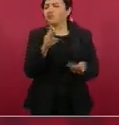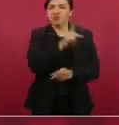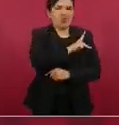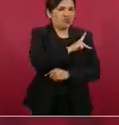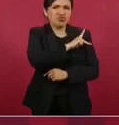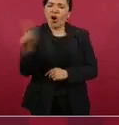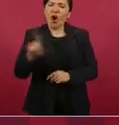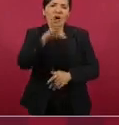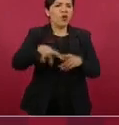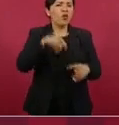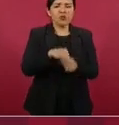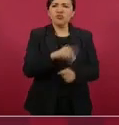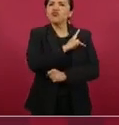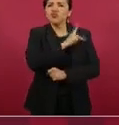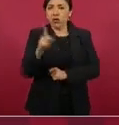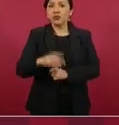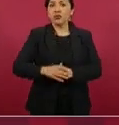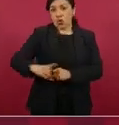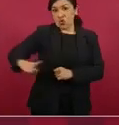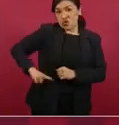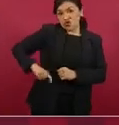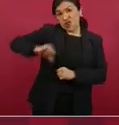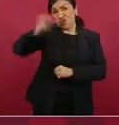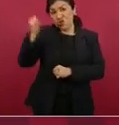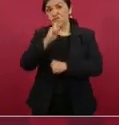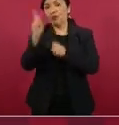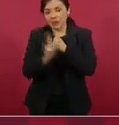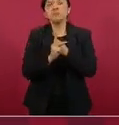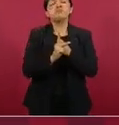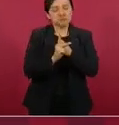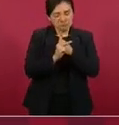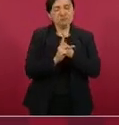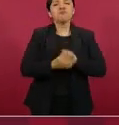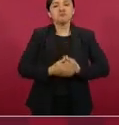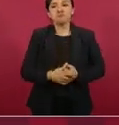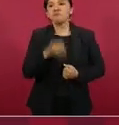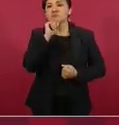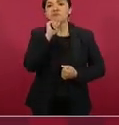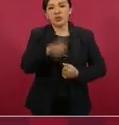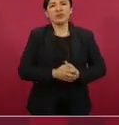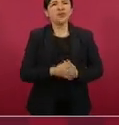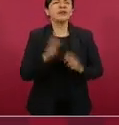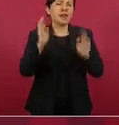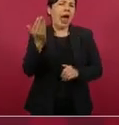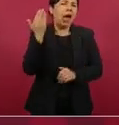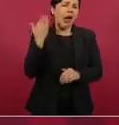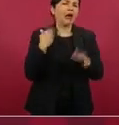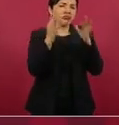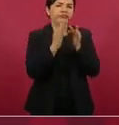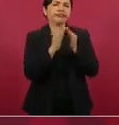de todos lados. ¿Gobiernos extranjeros también, presidente? Sí, ya hablé de eso.